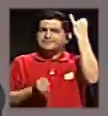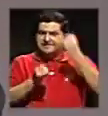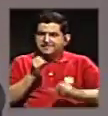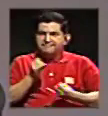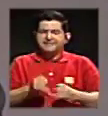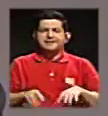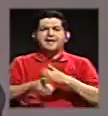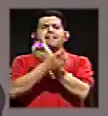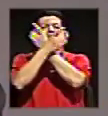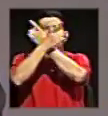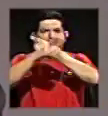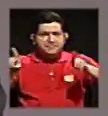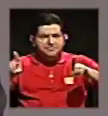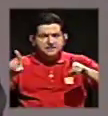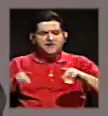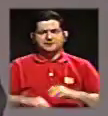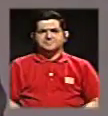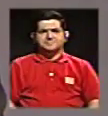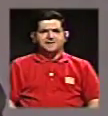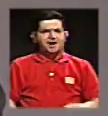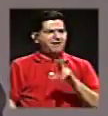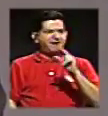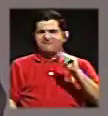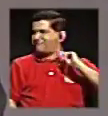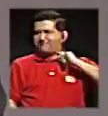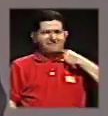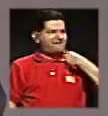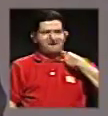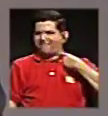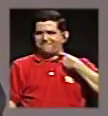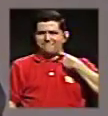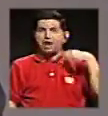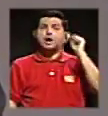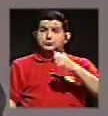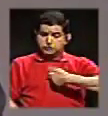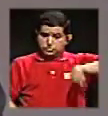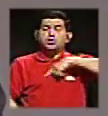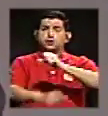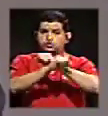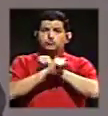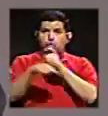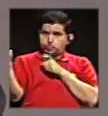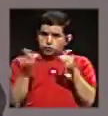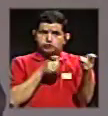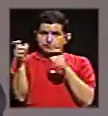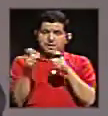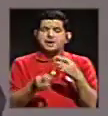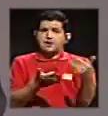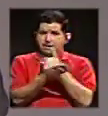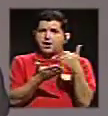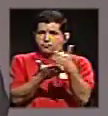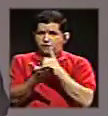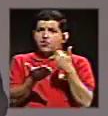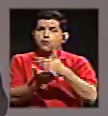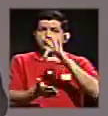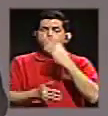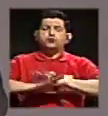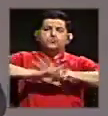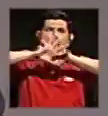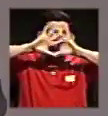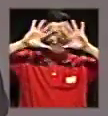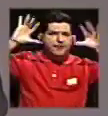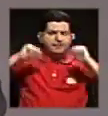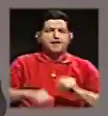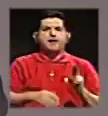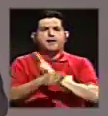que la democracia No no es cara lo que sí tenemos que garantizarnos es que se manejen esos recursos de forma transparente